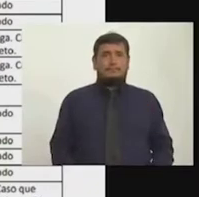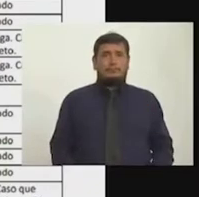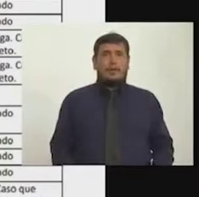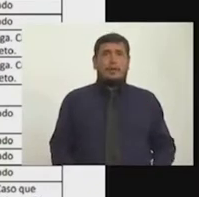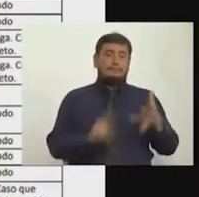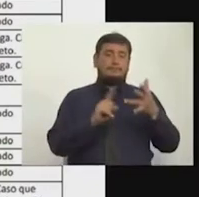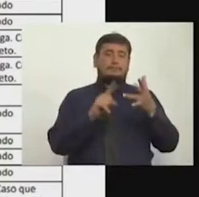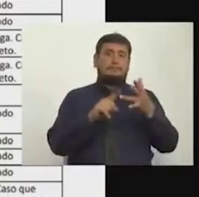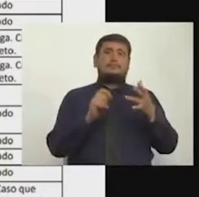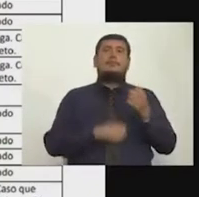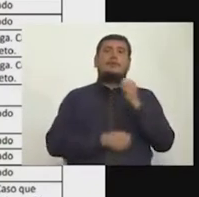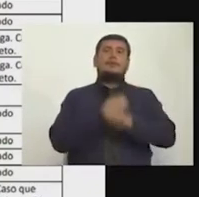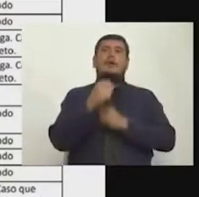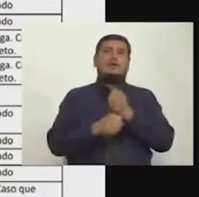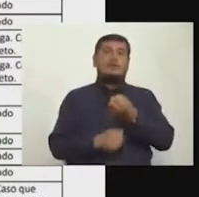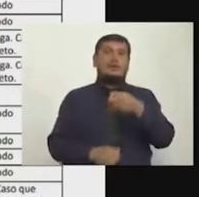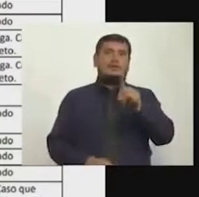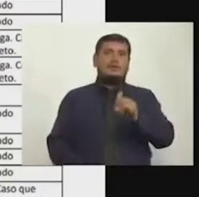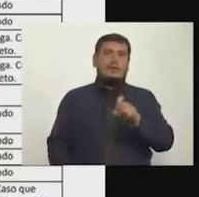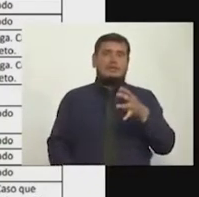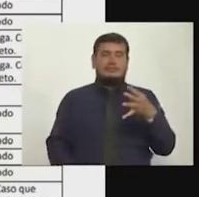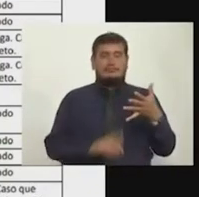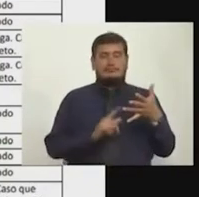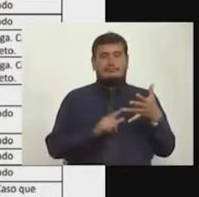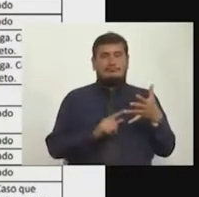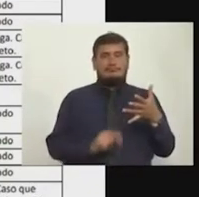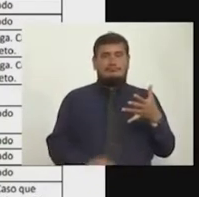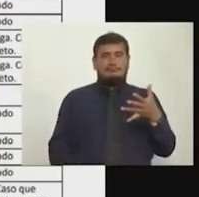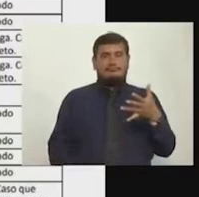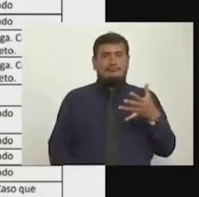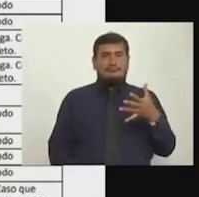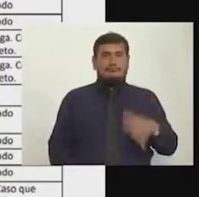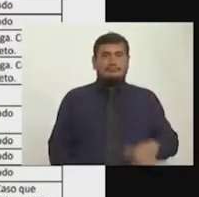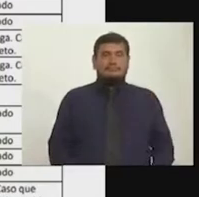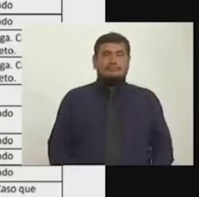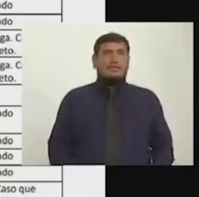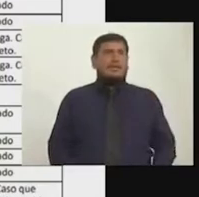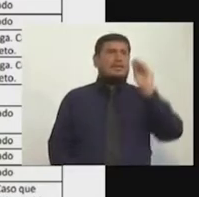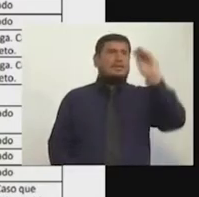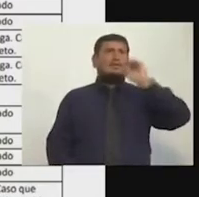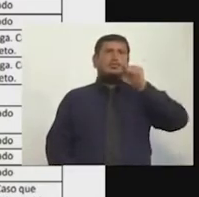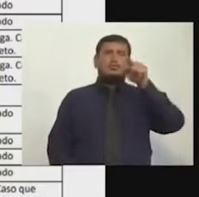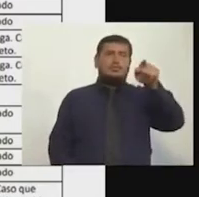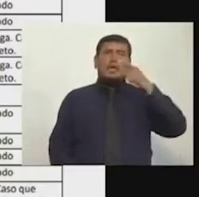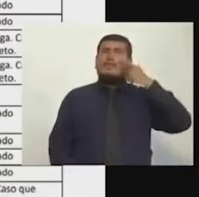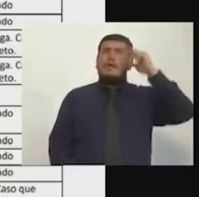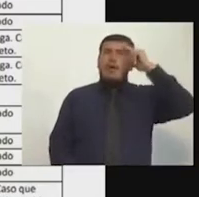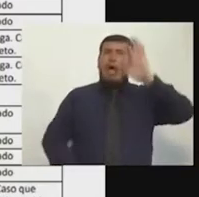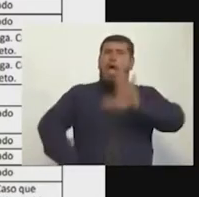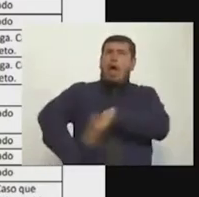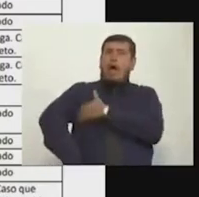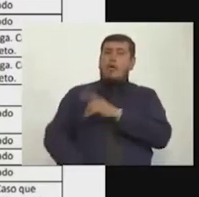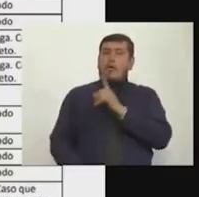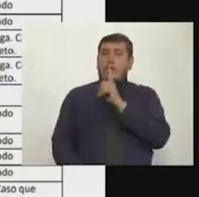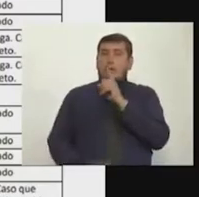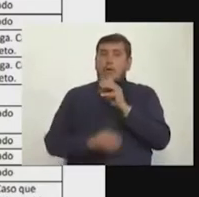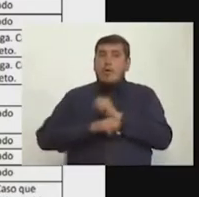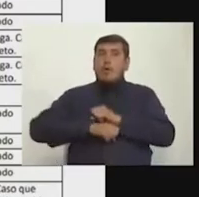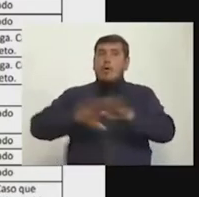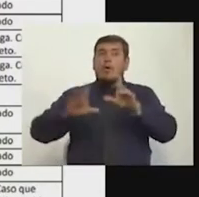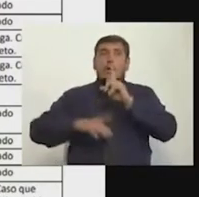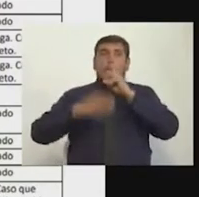Y Sandra Patricia Vargas, 16. Ministro, usted le escondió a Colombia que ese día de